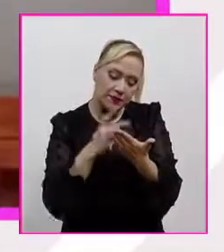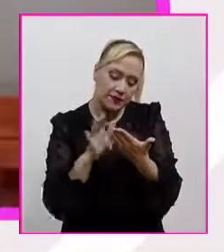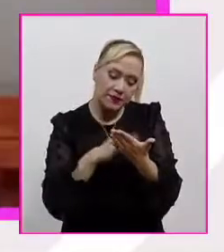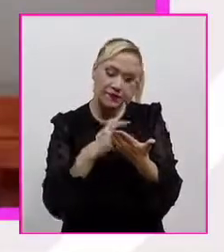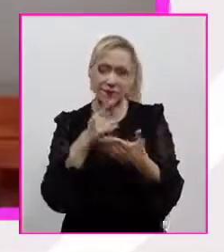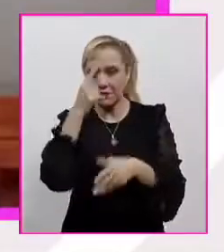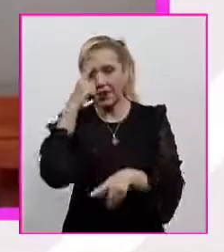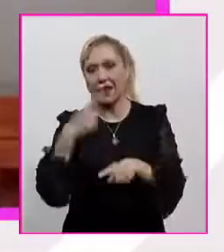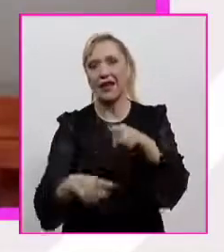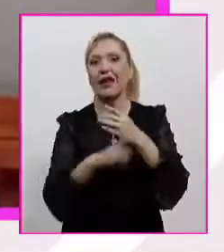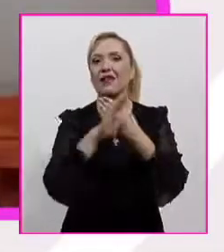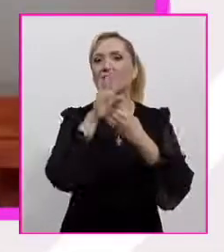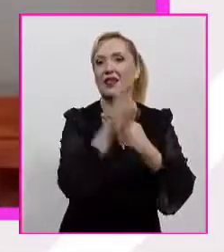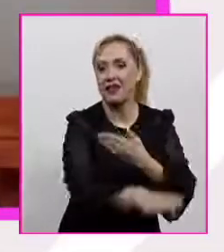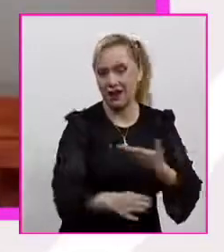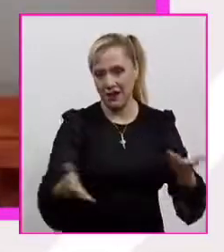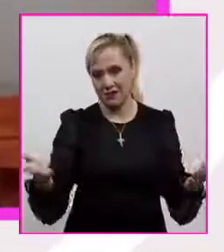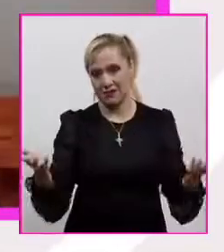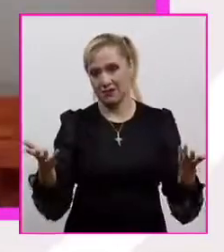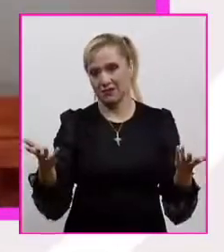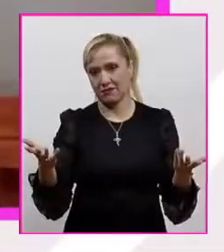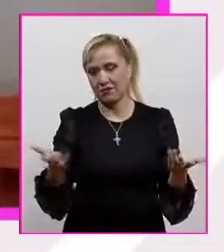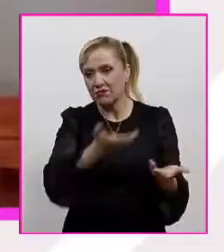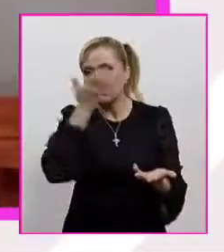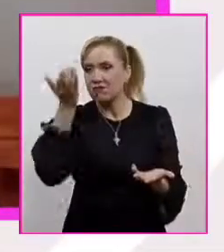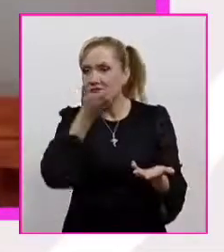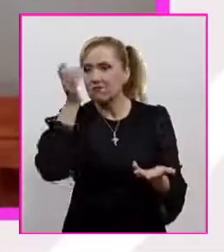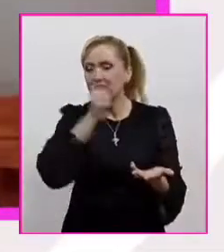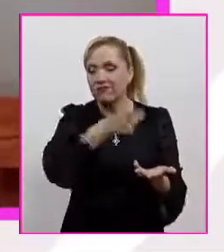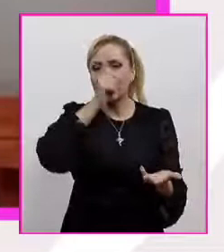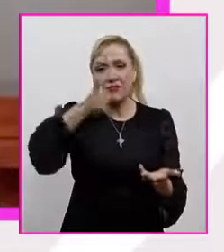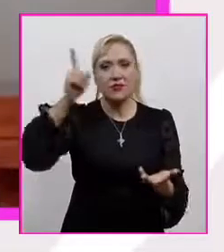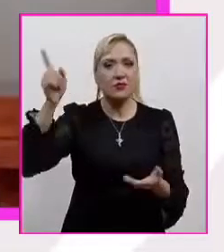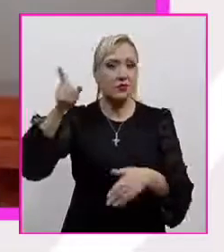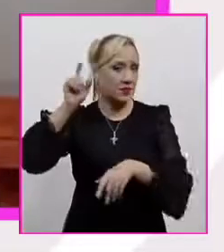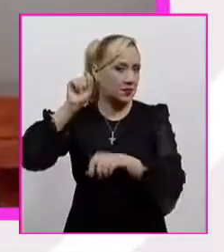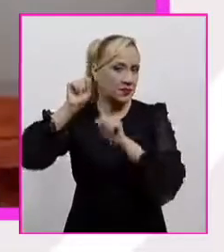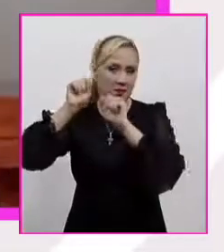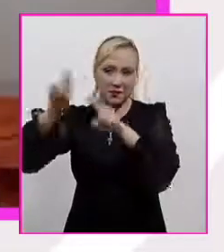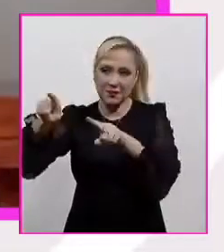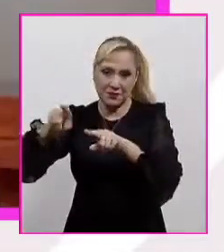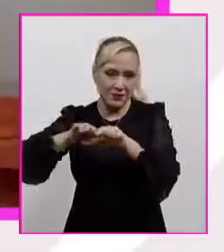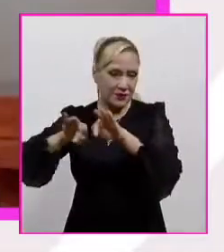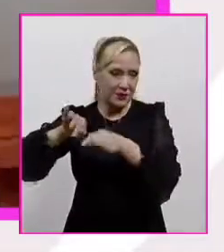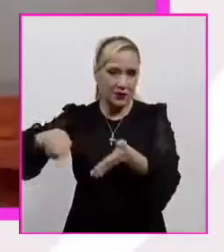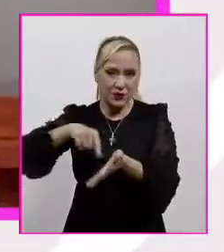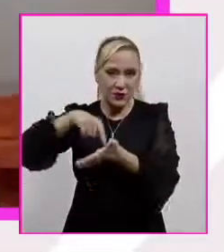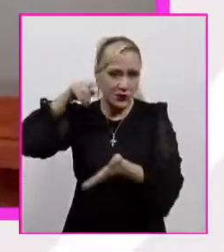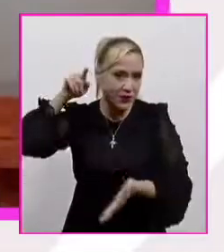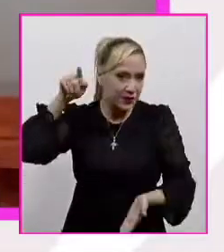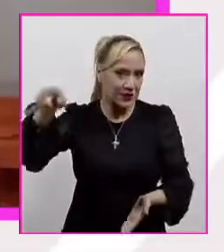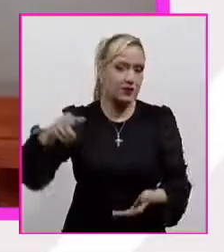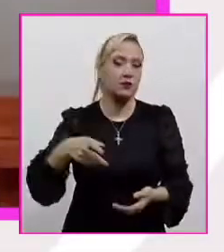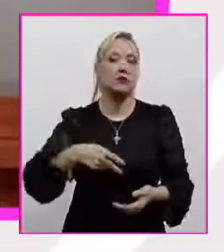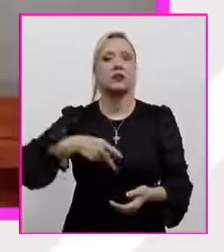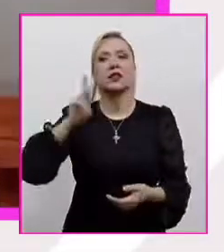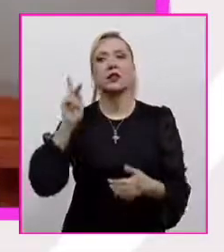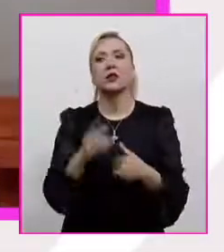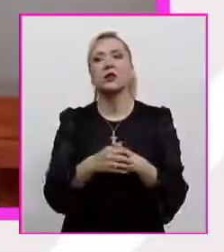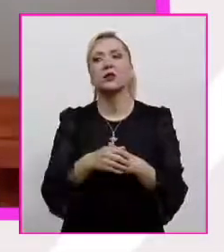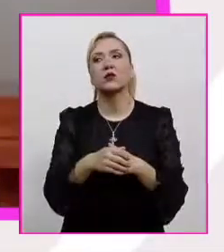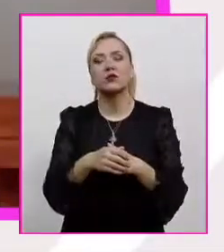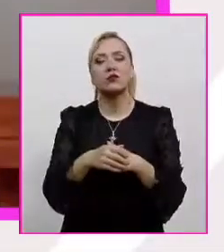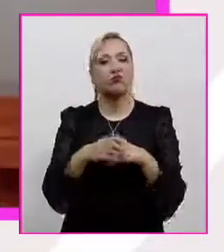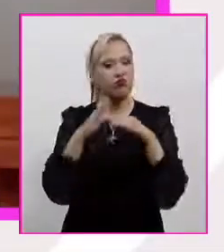tratar de evitar este tipo de comportamientos. Y un poco lo que decíamos es que están muy metidos y